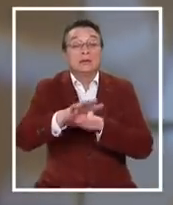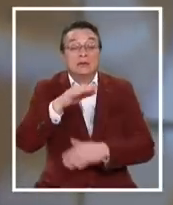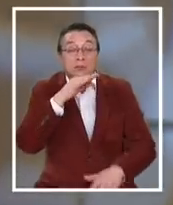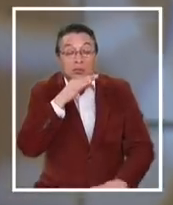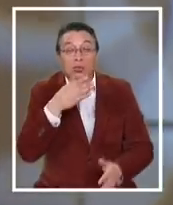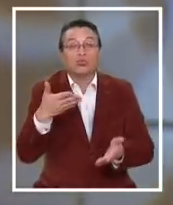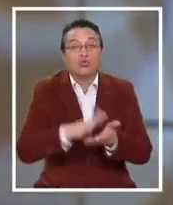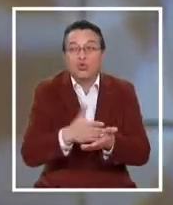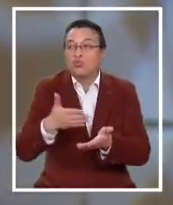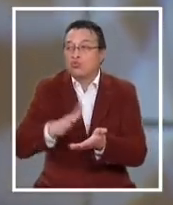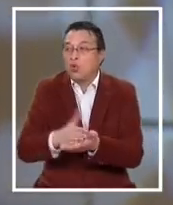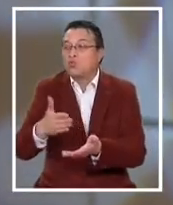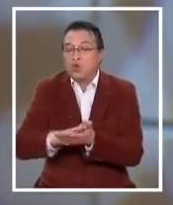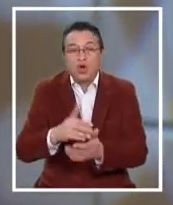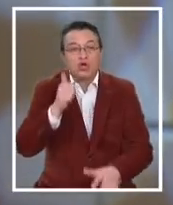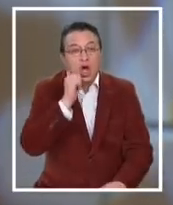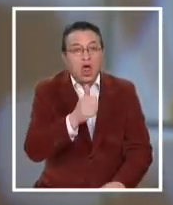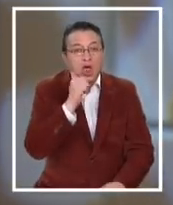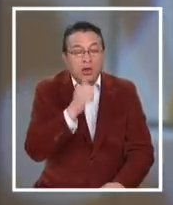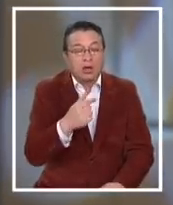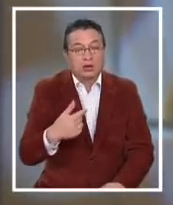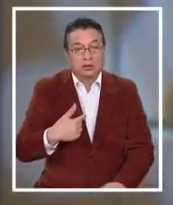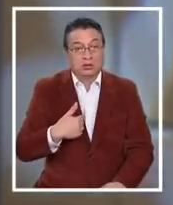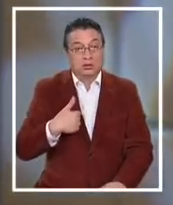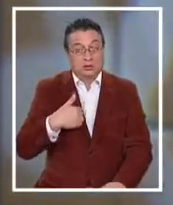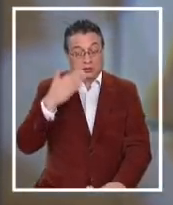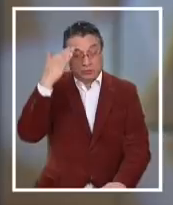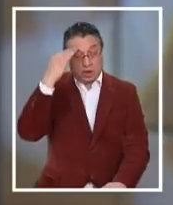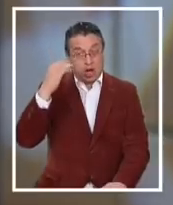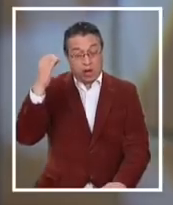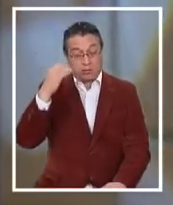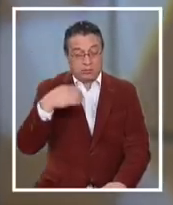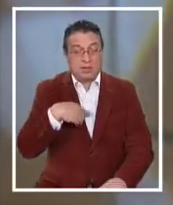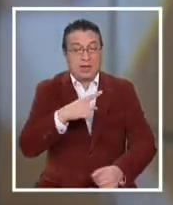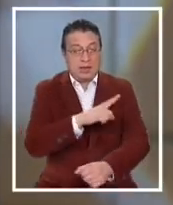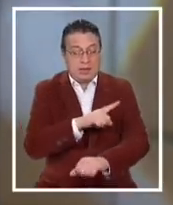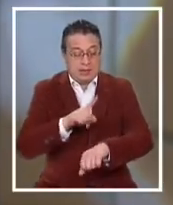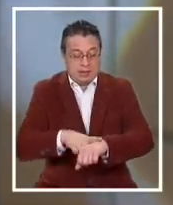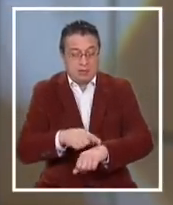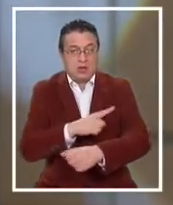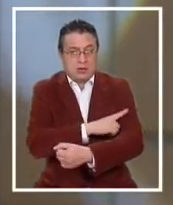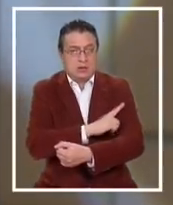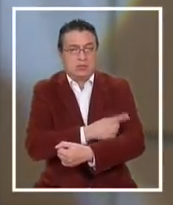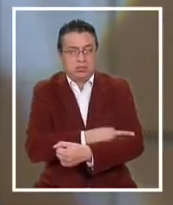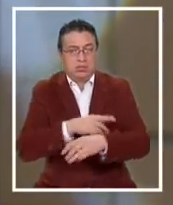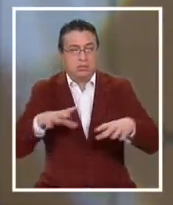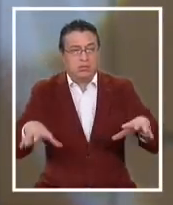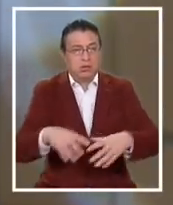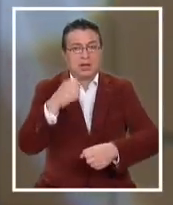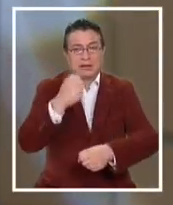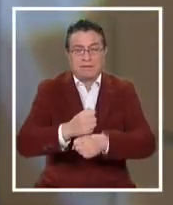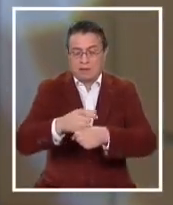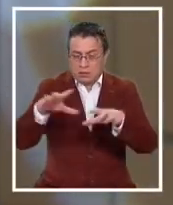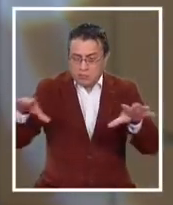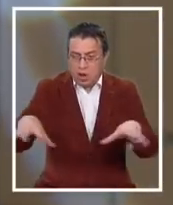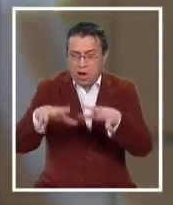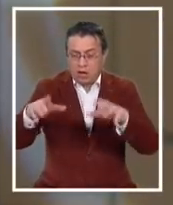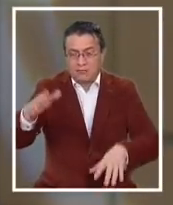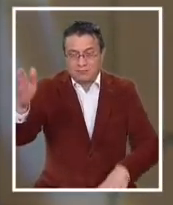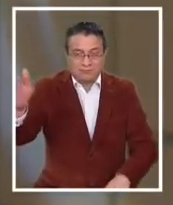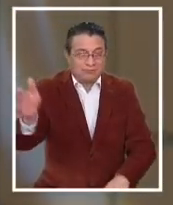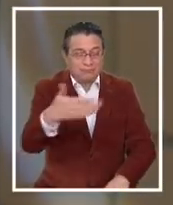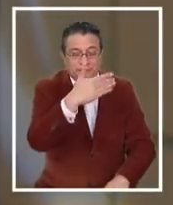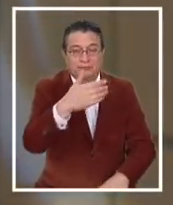minutos. Uh-huh. Entonces, desde mi punto de vista, dedicar tiempo y energía y sacar a gente que está hoy día dedicando tiempo y energía